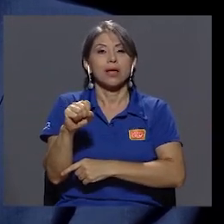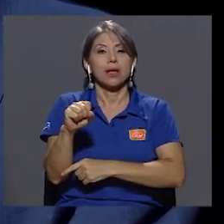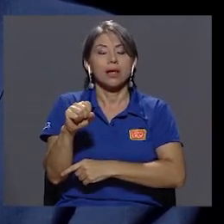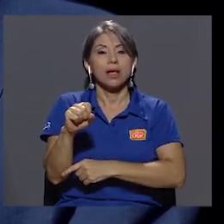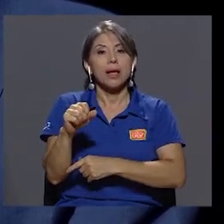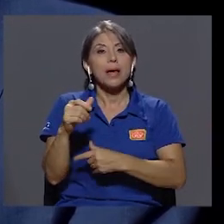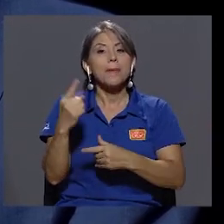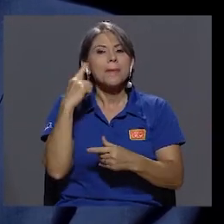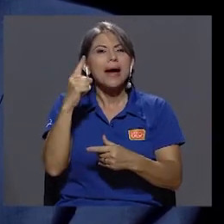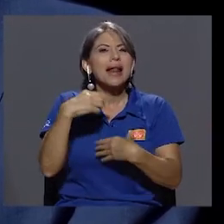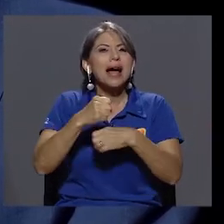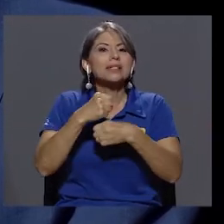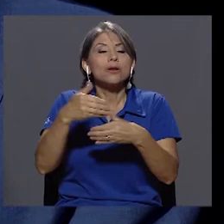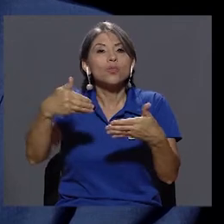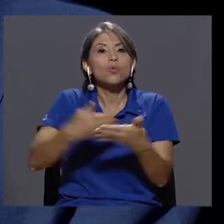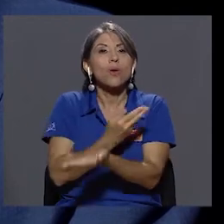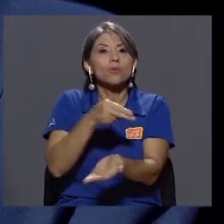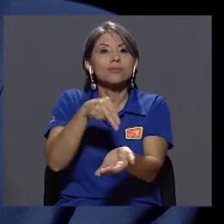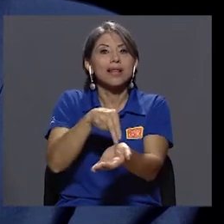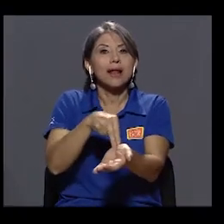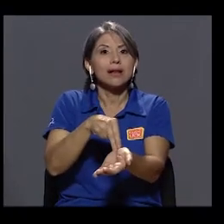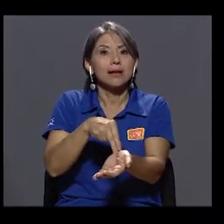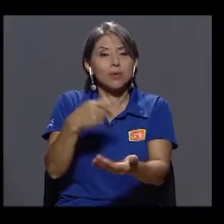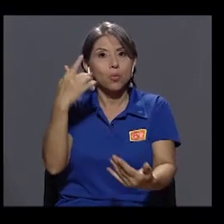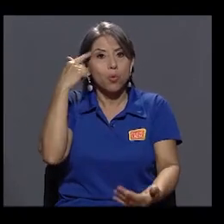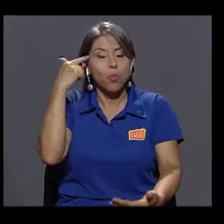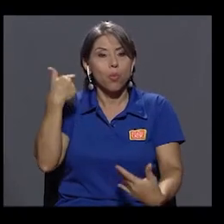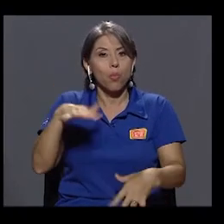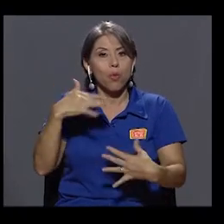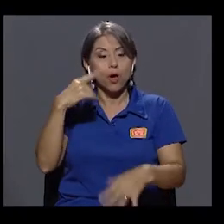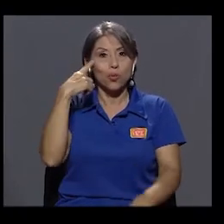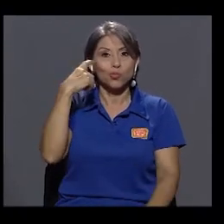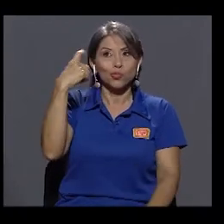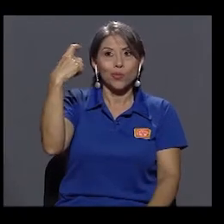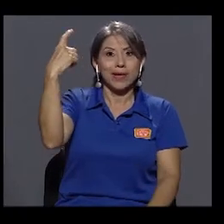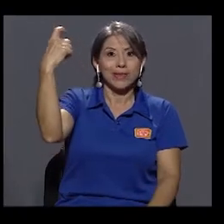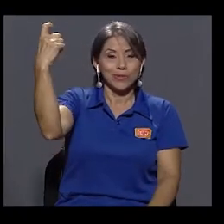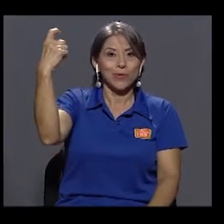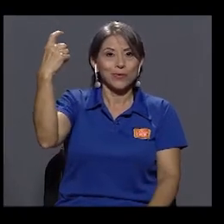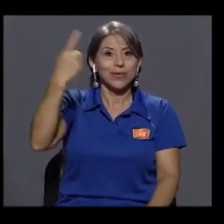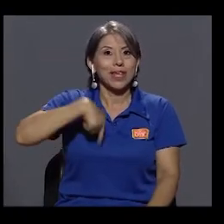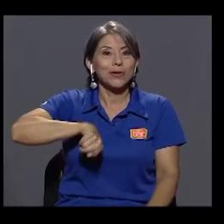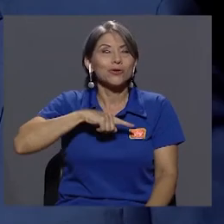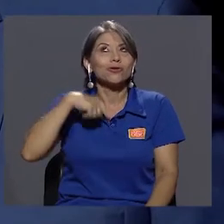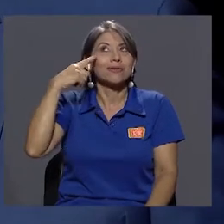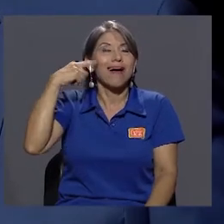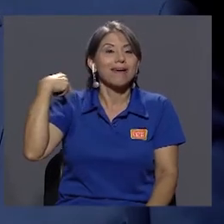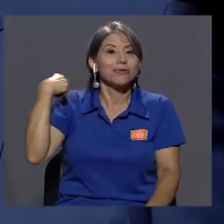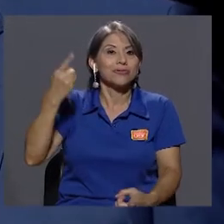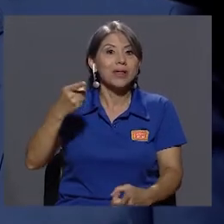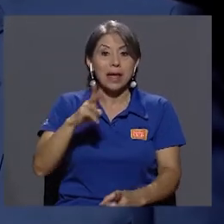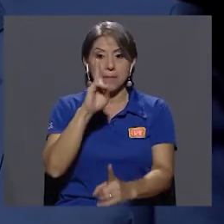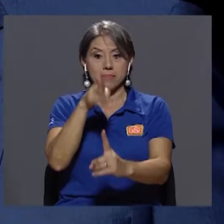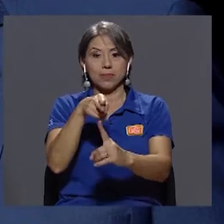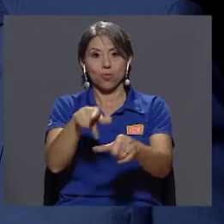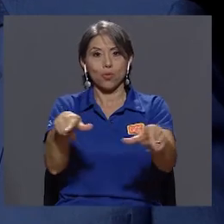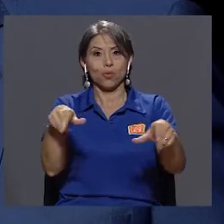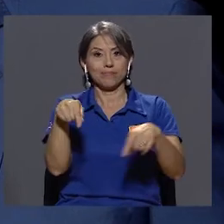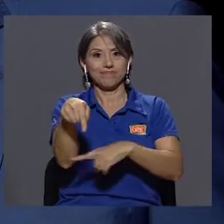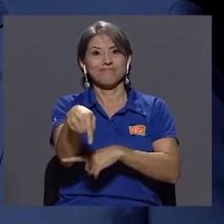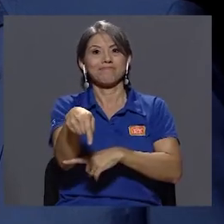social para hacer un nuevo hospital imagínense es un sueño ahora que tenemos acariciado va a ser ahí mismo